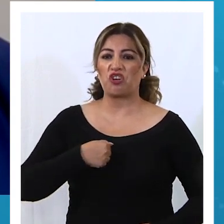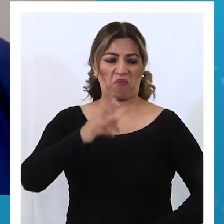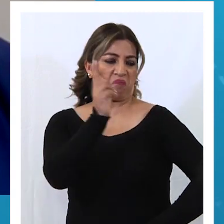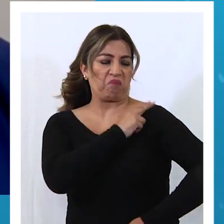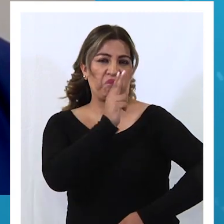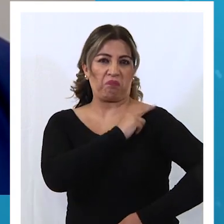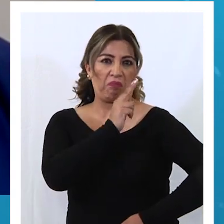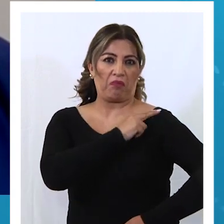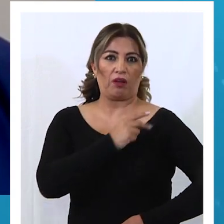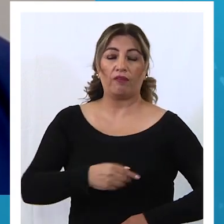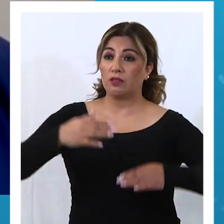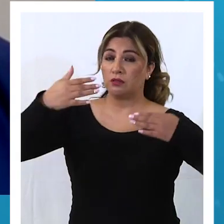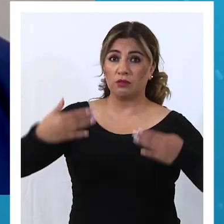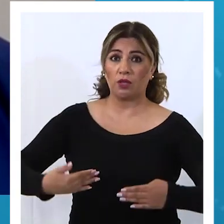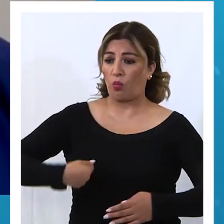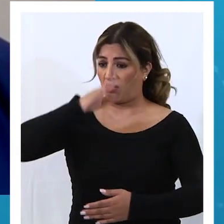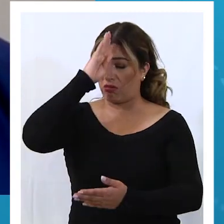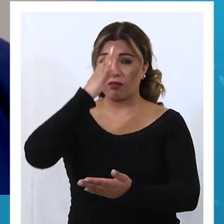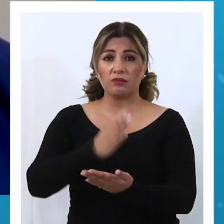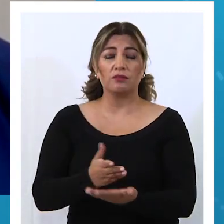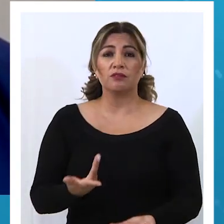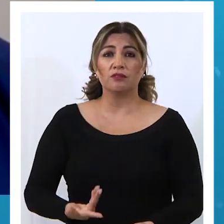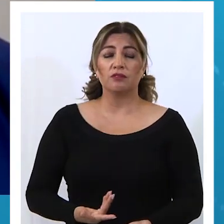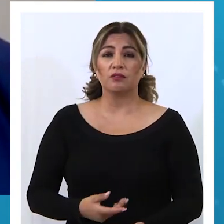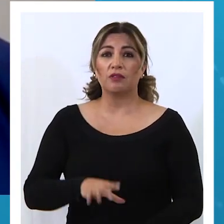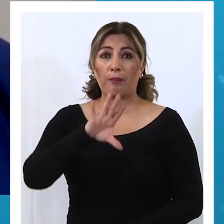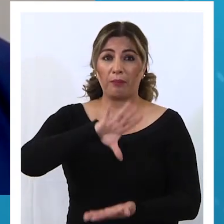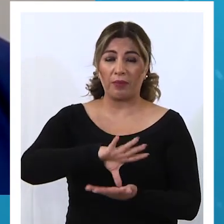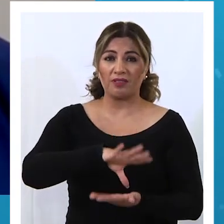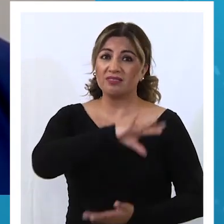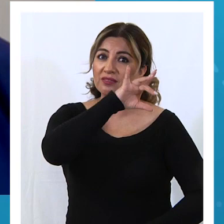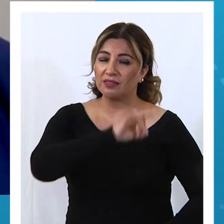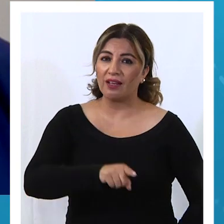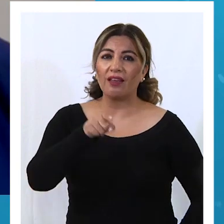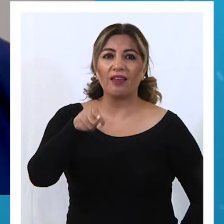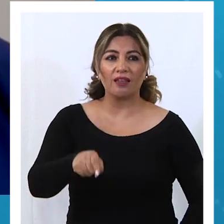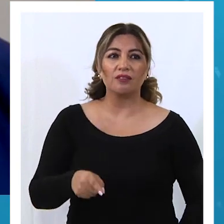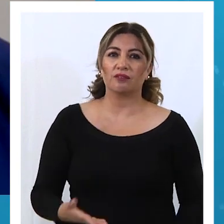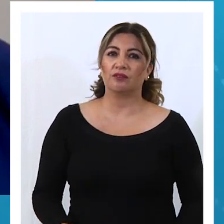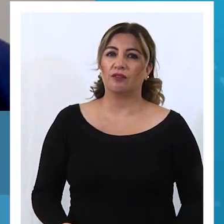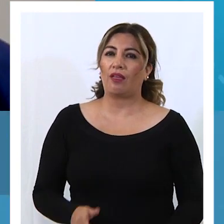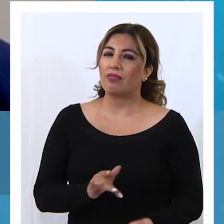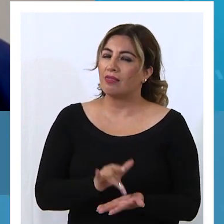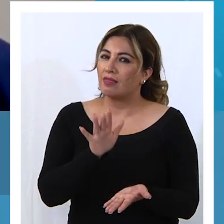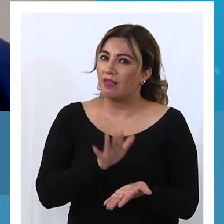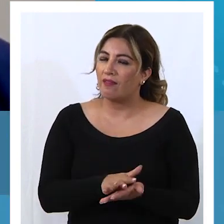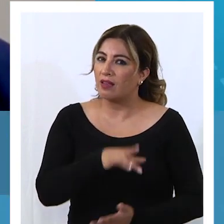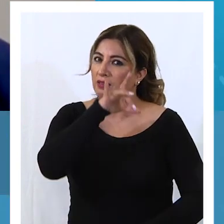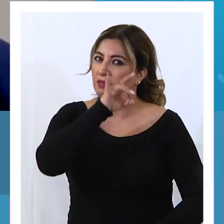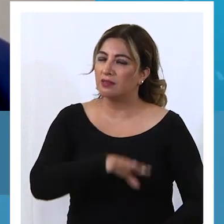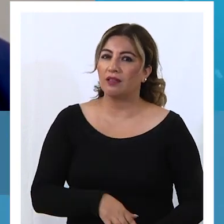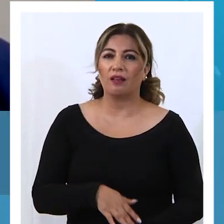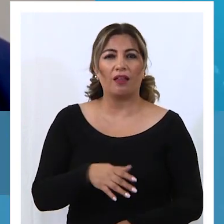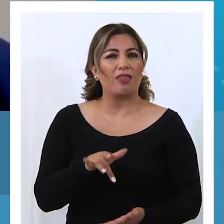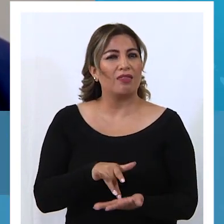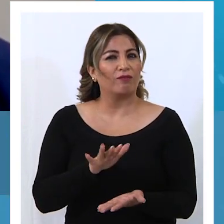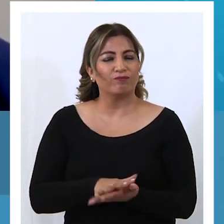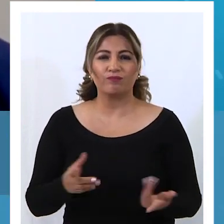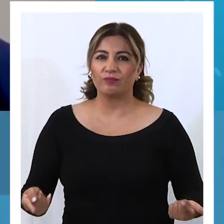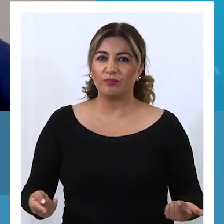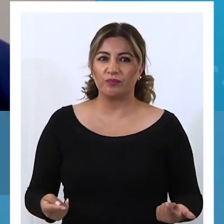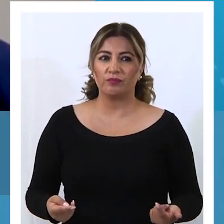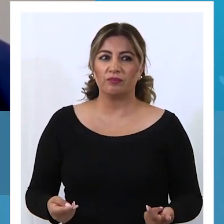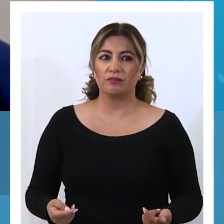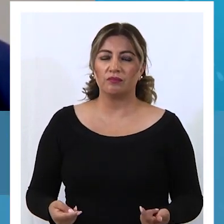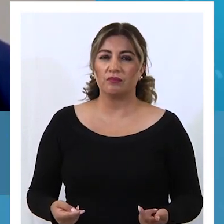fondo cuando llega la hora de tomar decisiones a nivel de país. Y eso también es una deuda pendiente. O sea, en Chile hay muchas deudas pendientes, hay